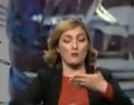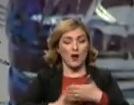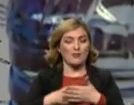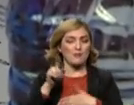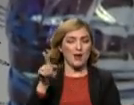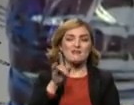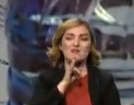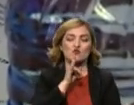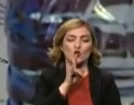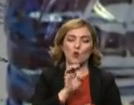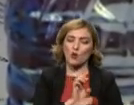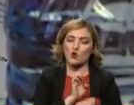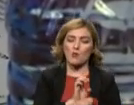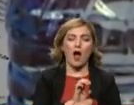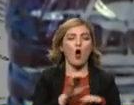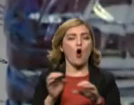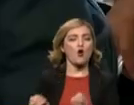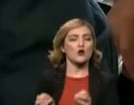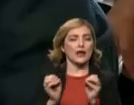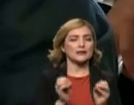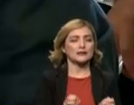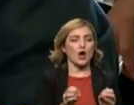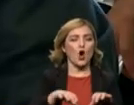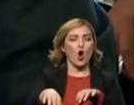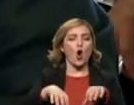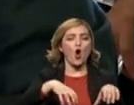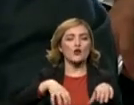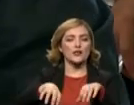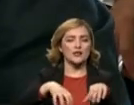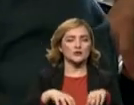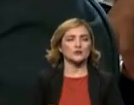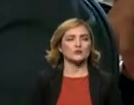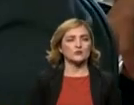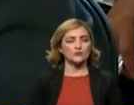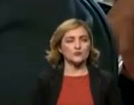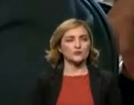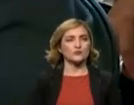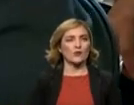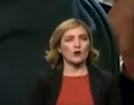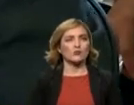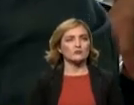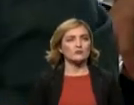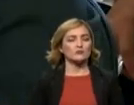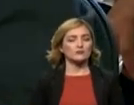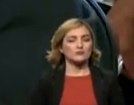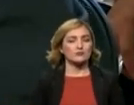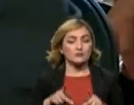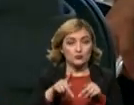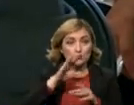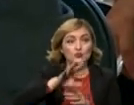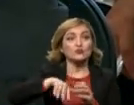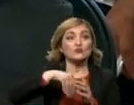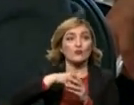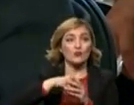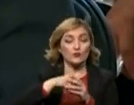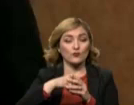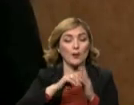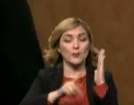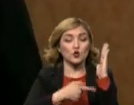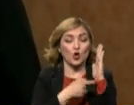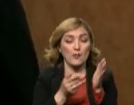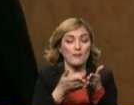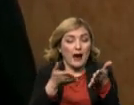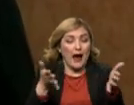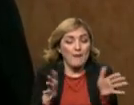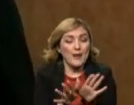país para organizar la coordinación. En el sentido que esos permisos sean incluidos en procedimientos y protocolos más amplios.